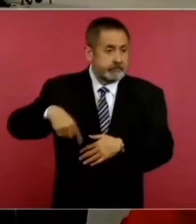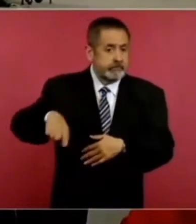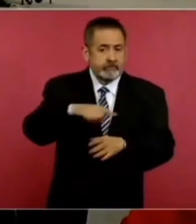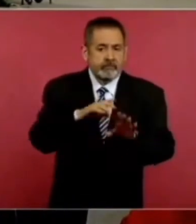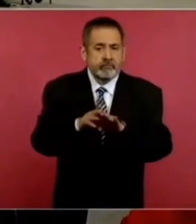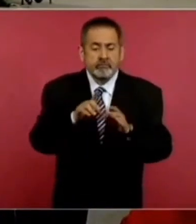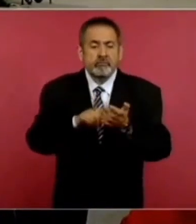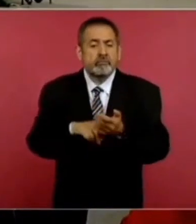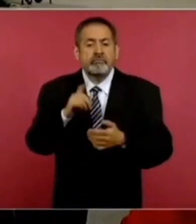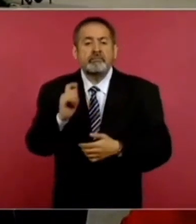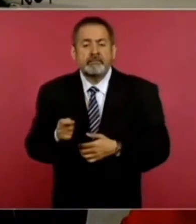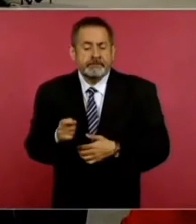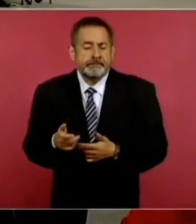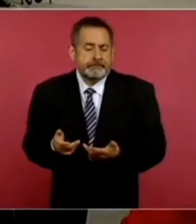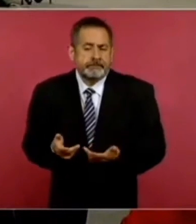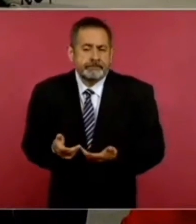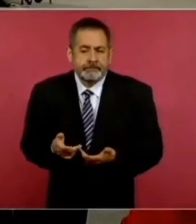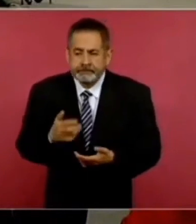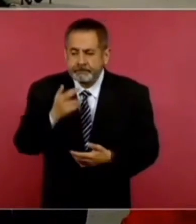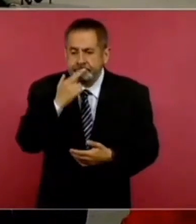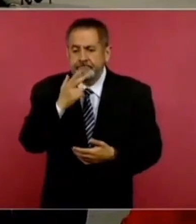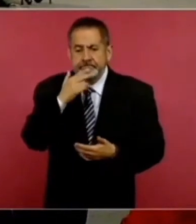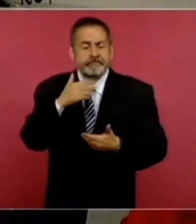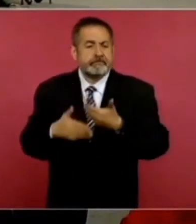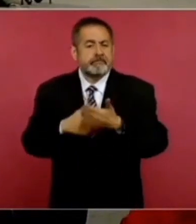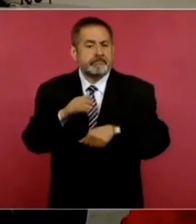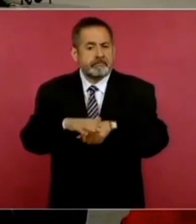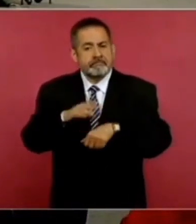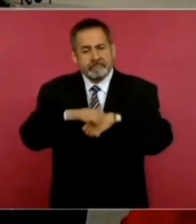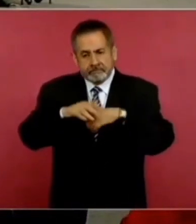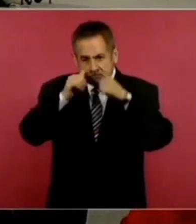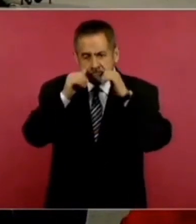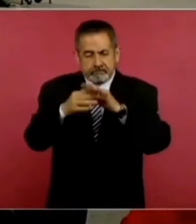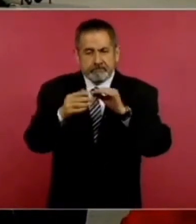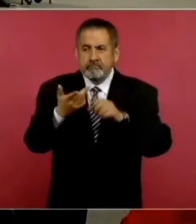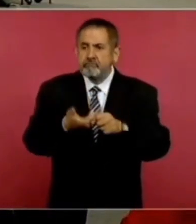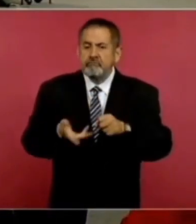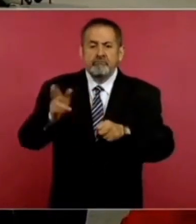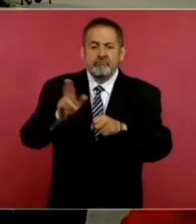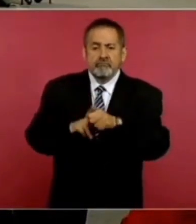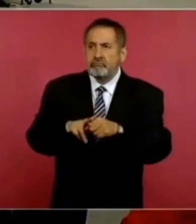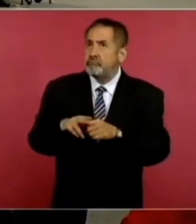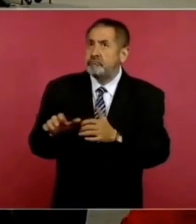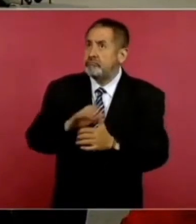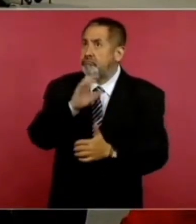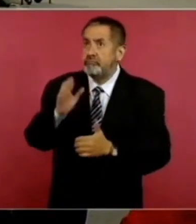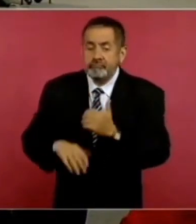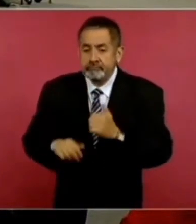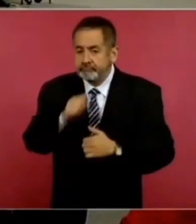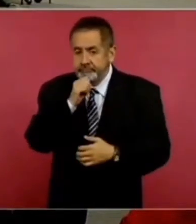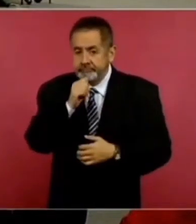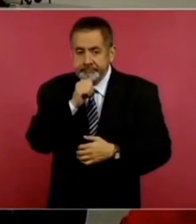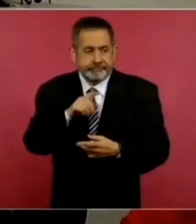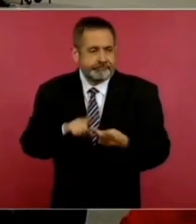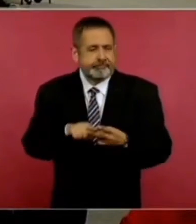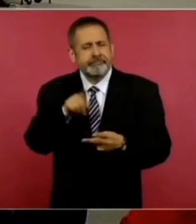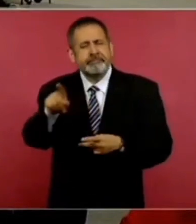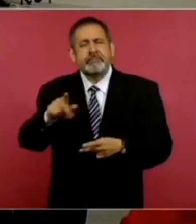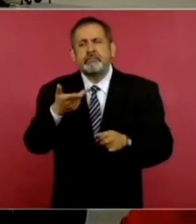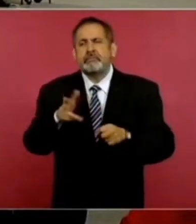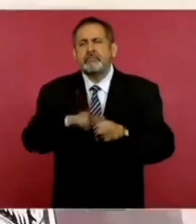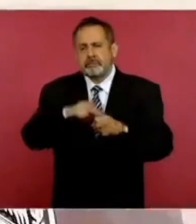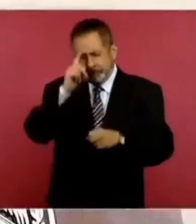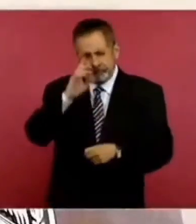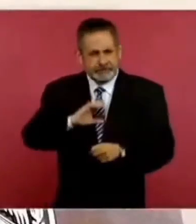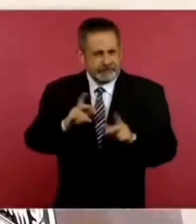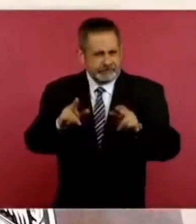estados, quizá el que ha tenido el mayor número, hemos identificado, de hospitales inconclusos. Un hospital oncológico en